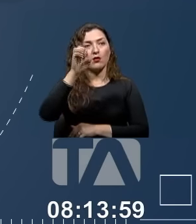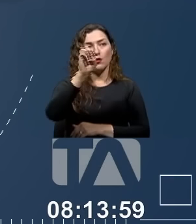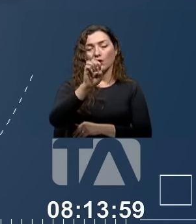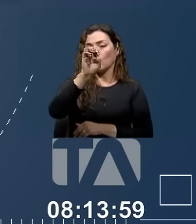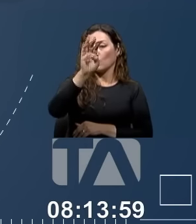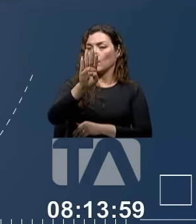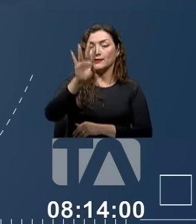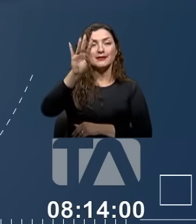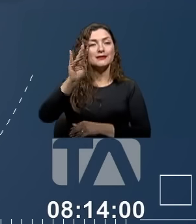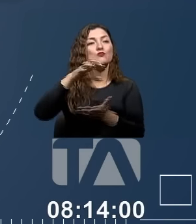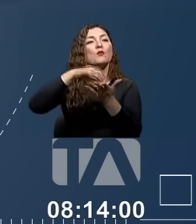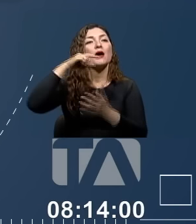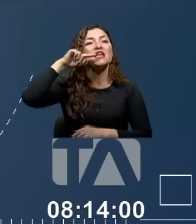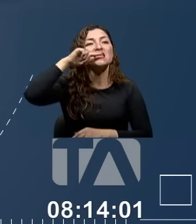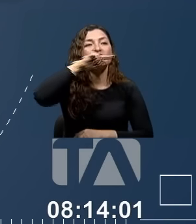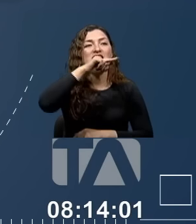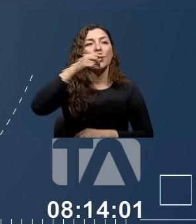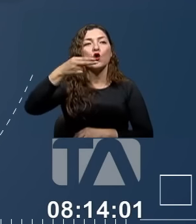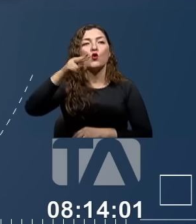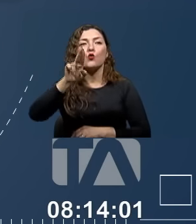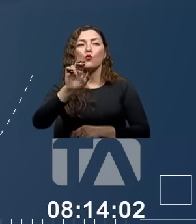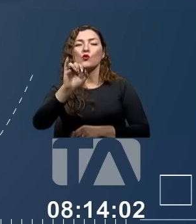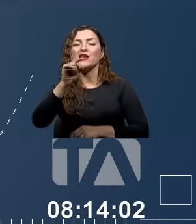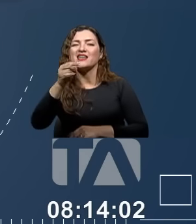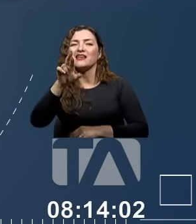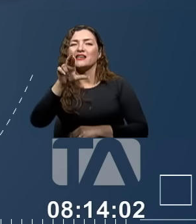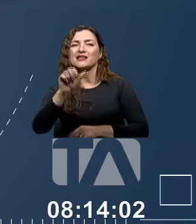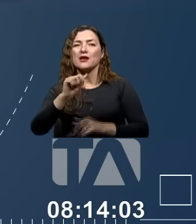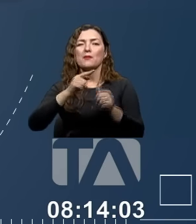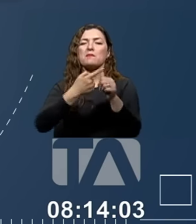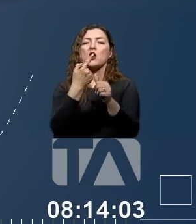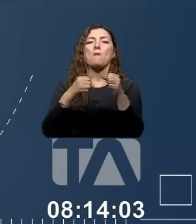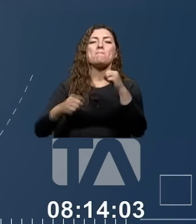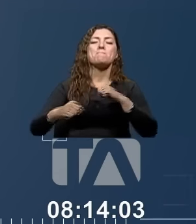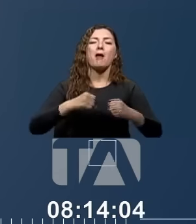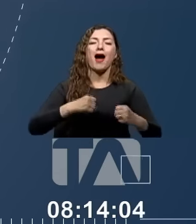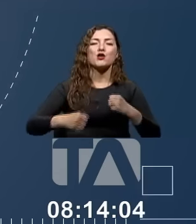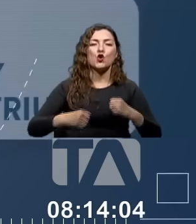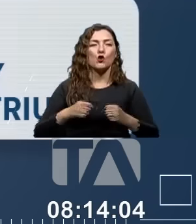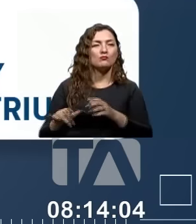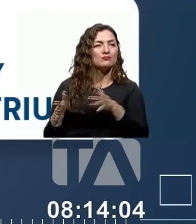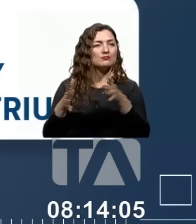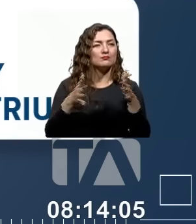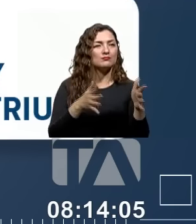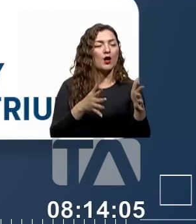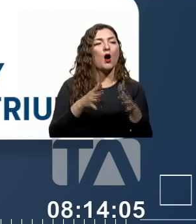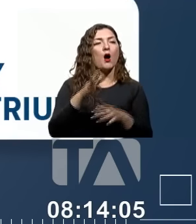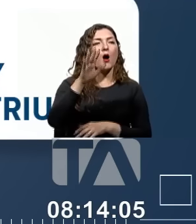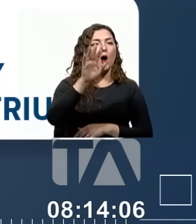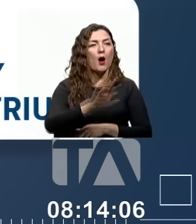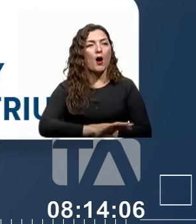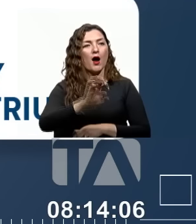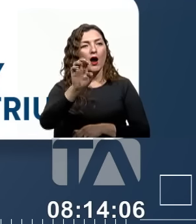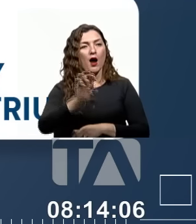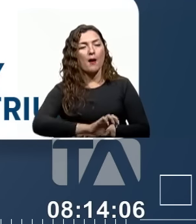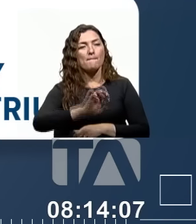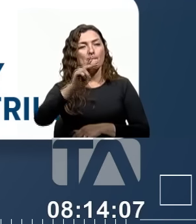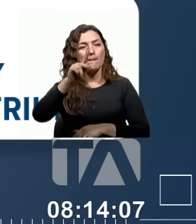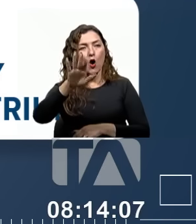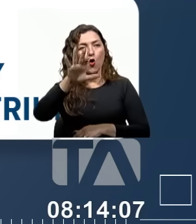provincia del Cañar. En Huigra, El Piedrero, sector Primero de Mayo. En Azuay, la vía que conecta Paute, Guarumales, Méndez. Y en la